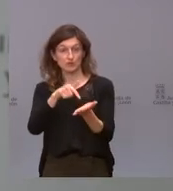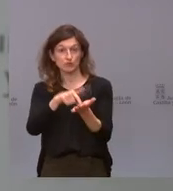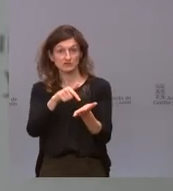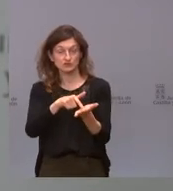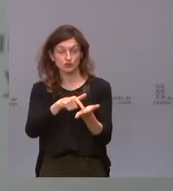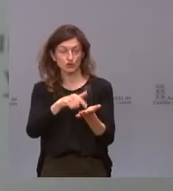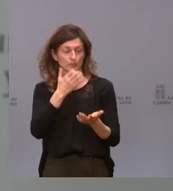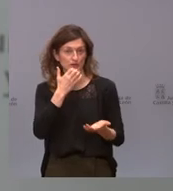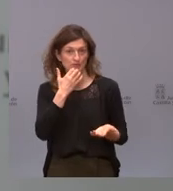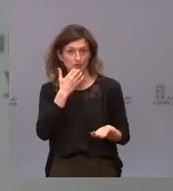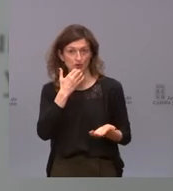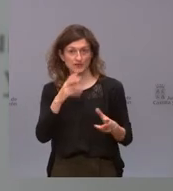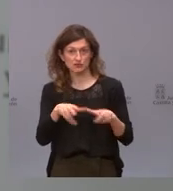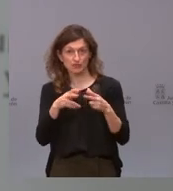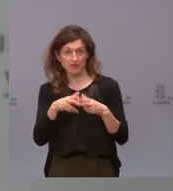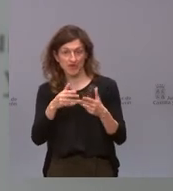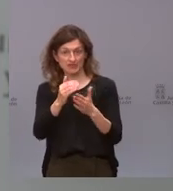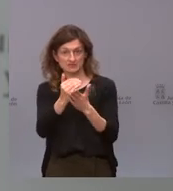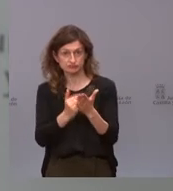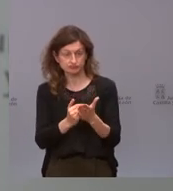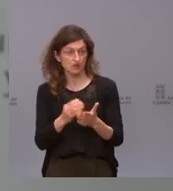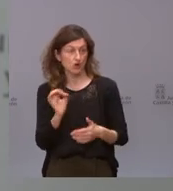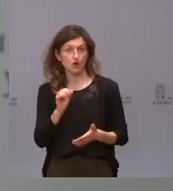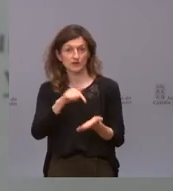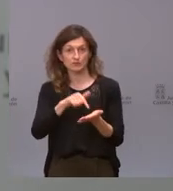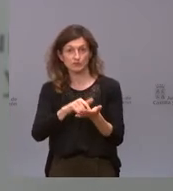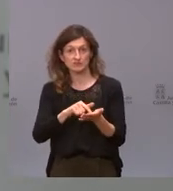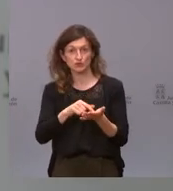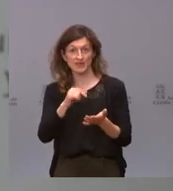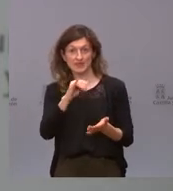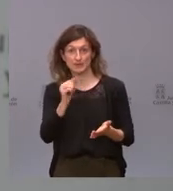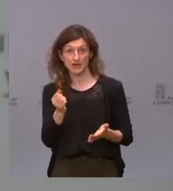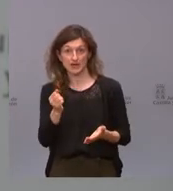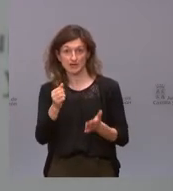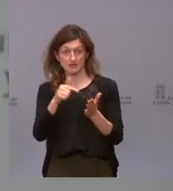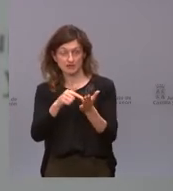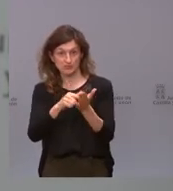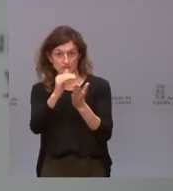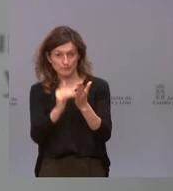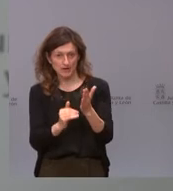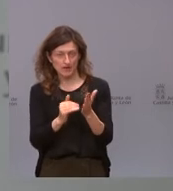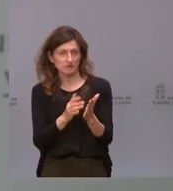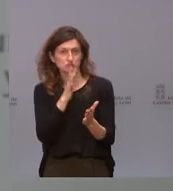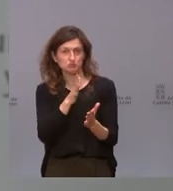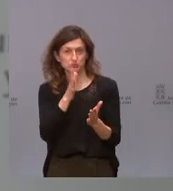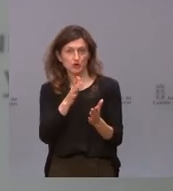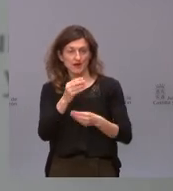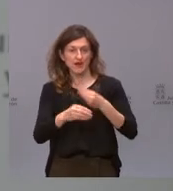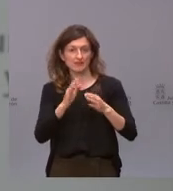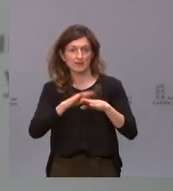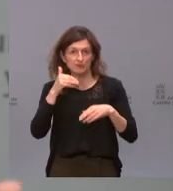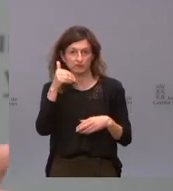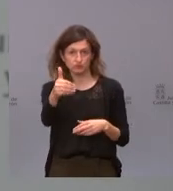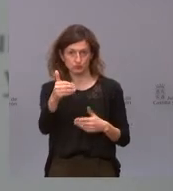de sociedades o el impuesto de valor añadido oliva lo haces con carácter de futuro y